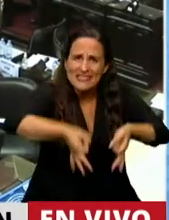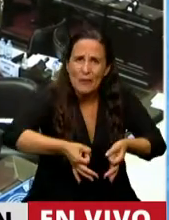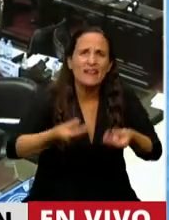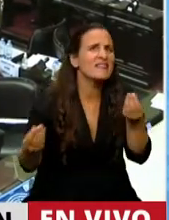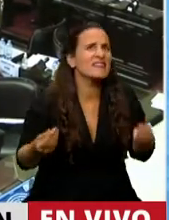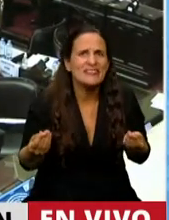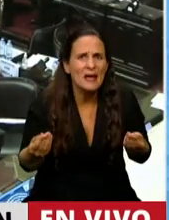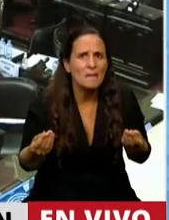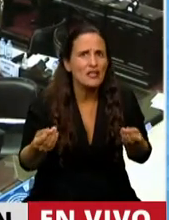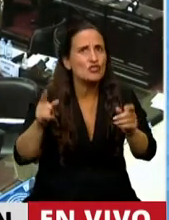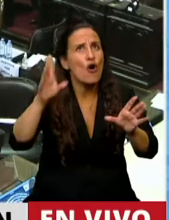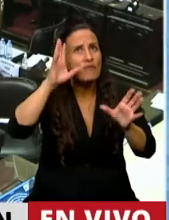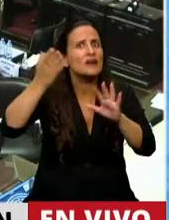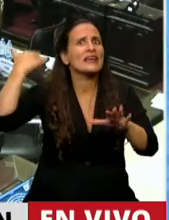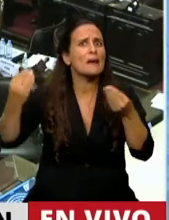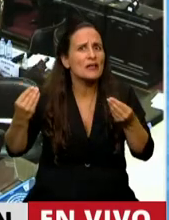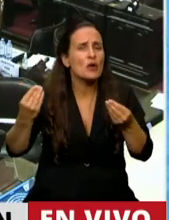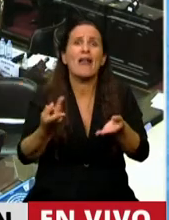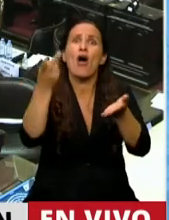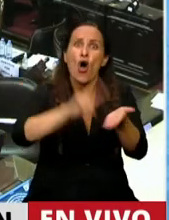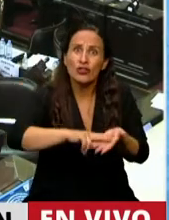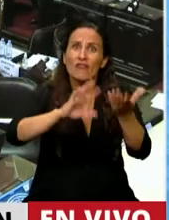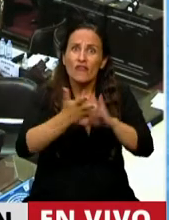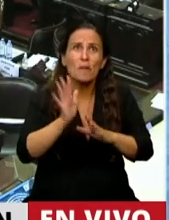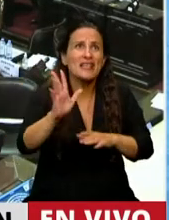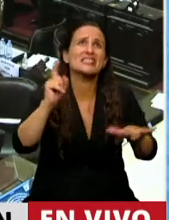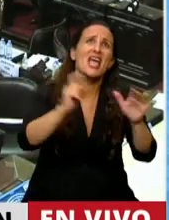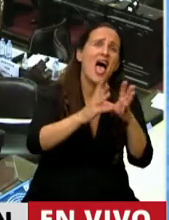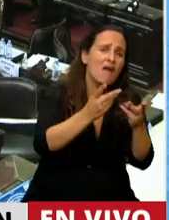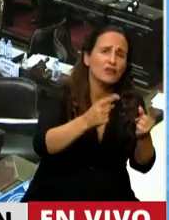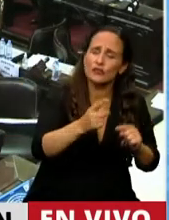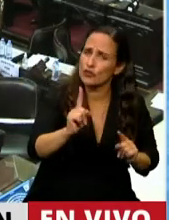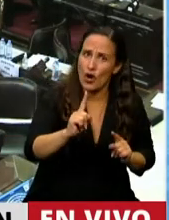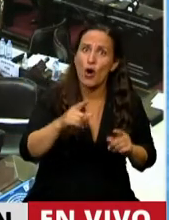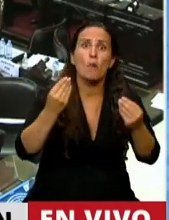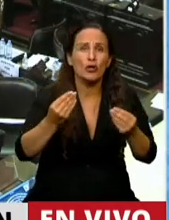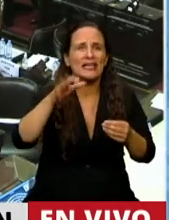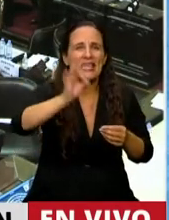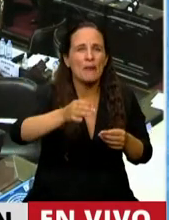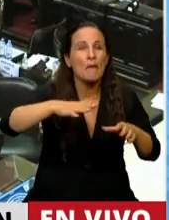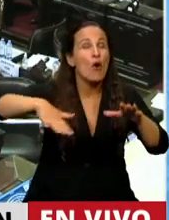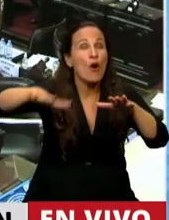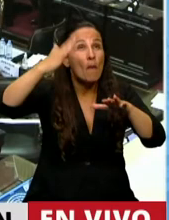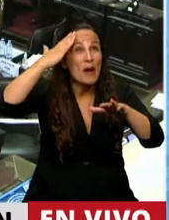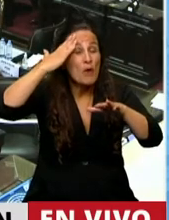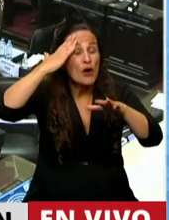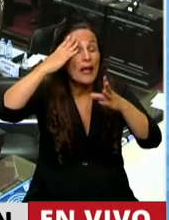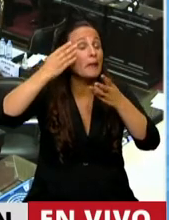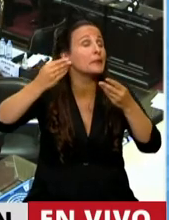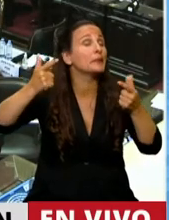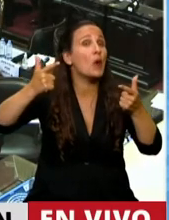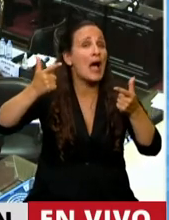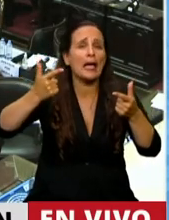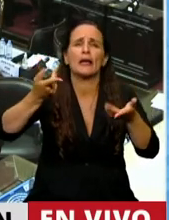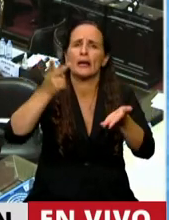lo ocurrido para evitar que vuelva a suceder, porque bien sabemos que los pueblos sin memoria están condenados a repetir